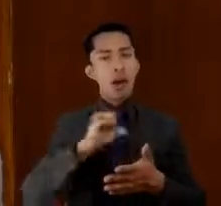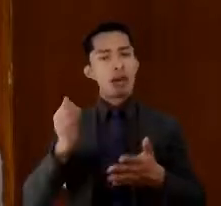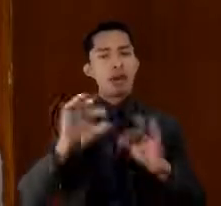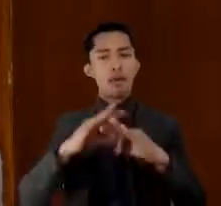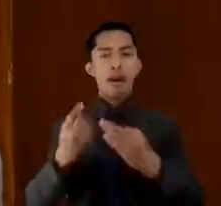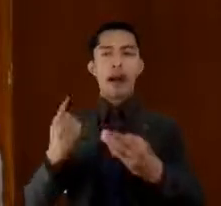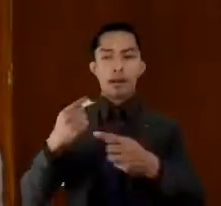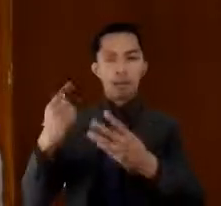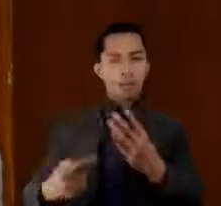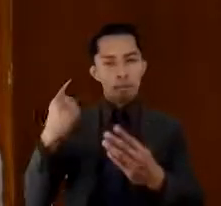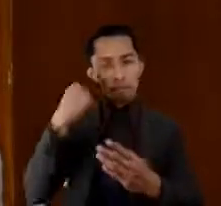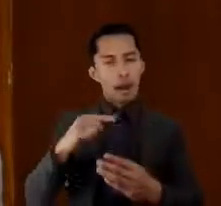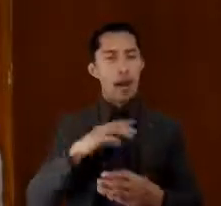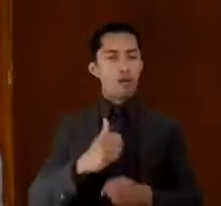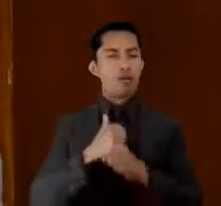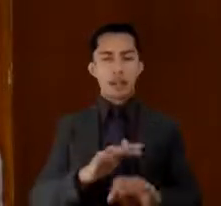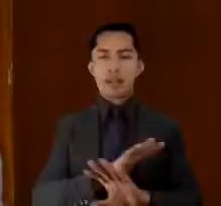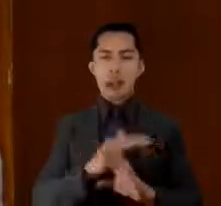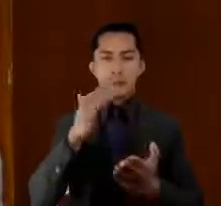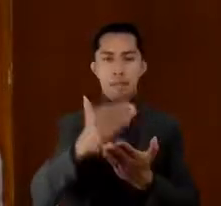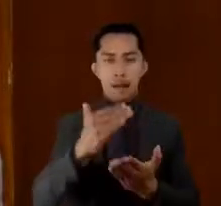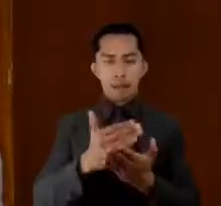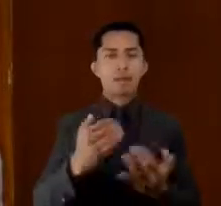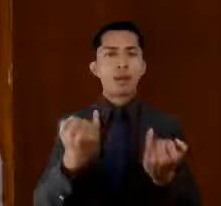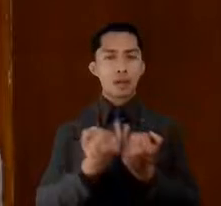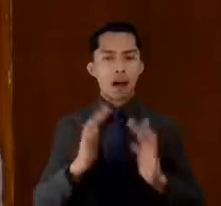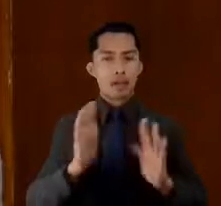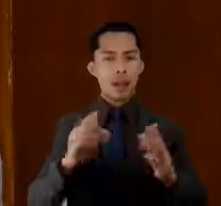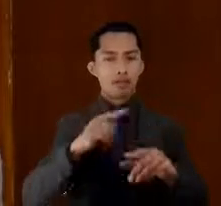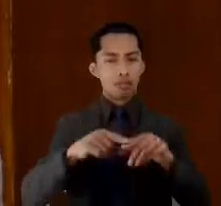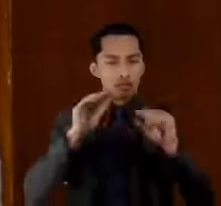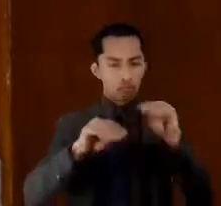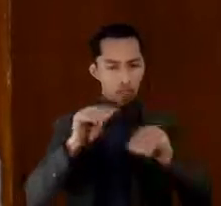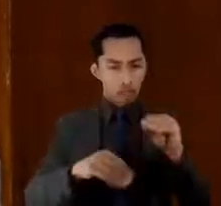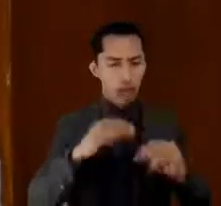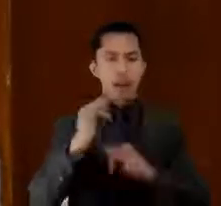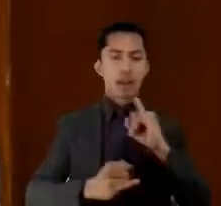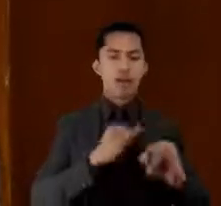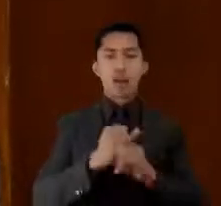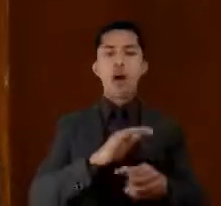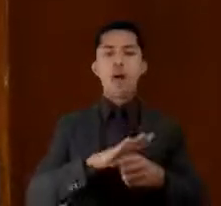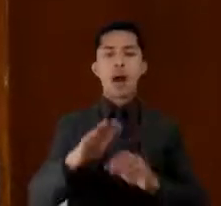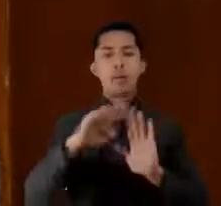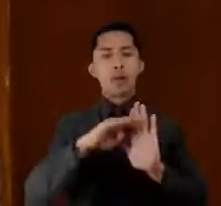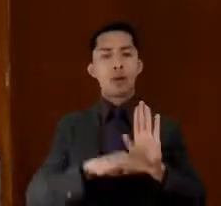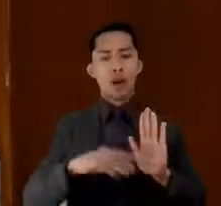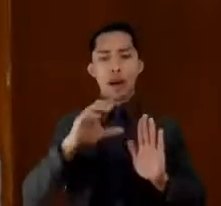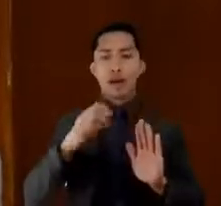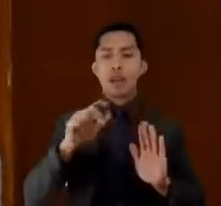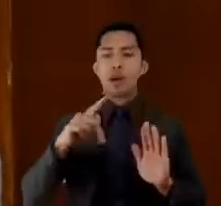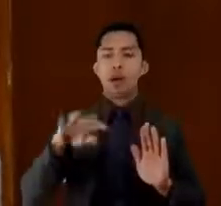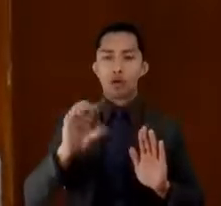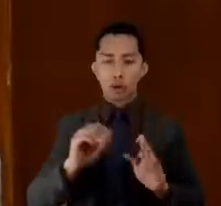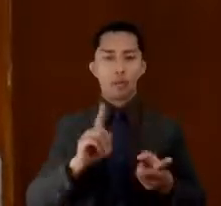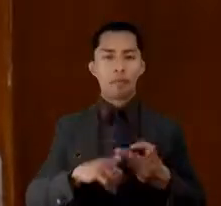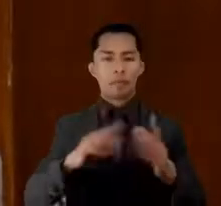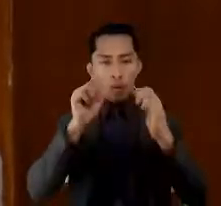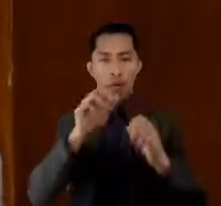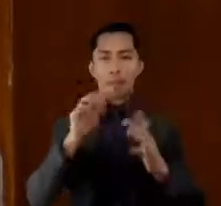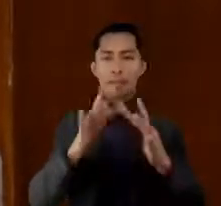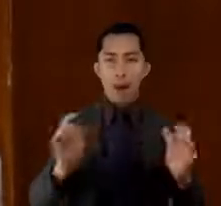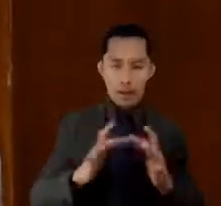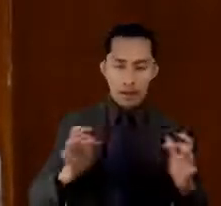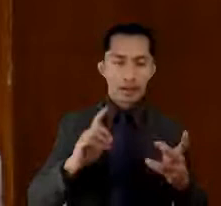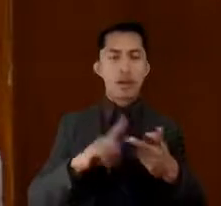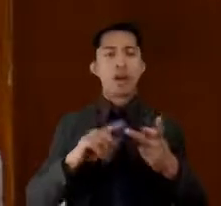que combatan dichos estragos y han suscrito diversos instrumentos internacionales, tales como el Protocolo de Kioto, el Acuerdo de París y